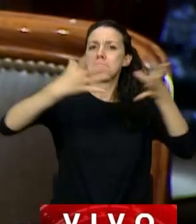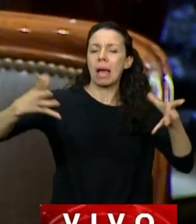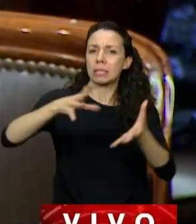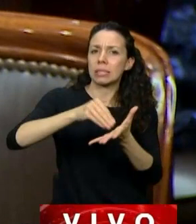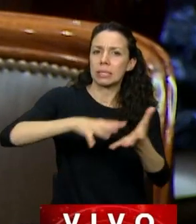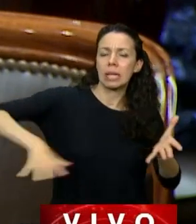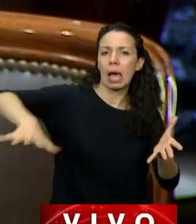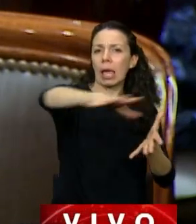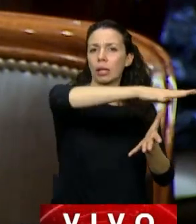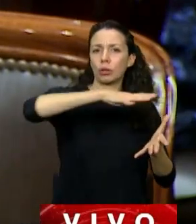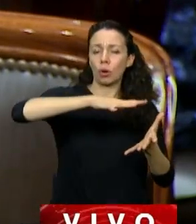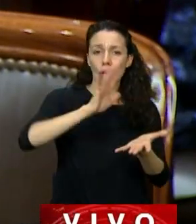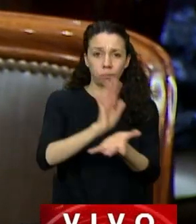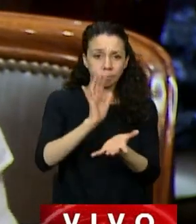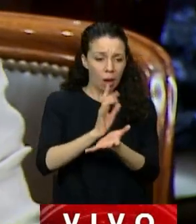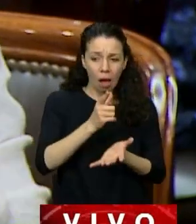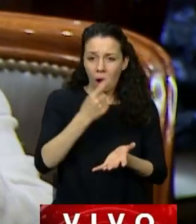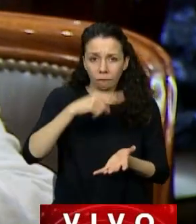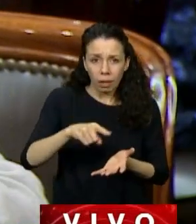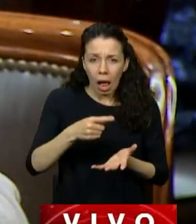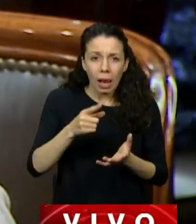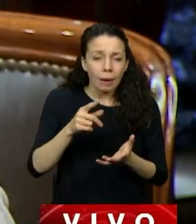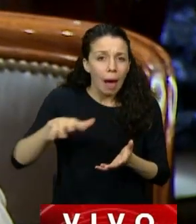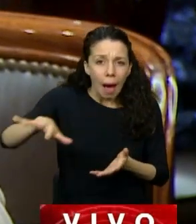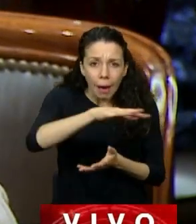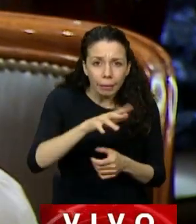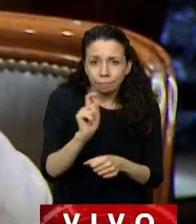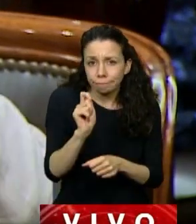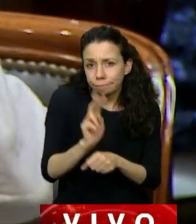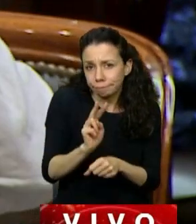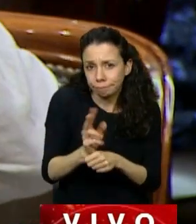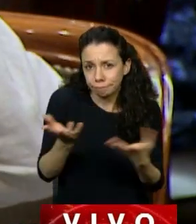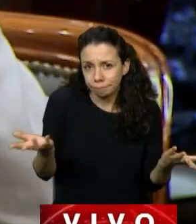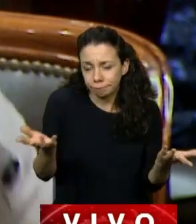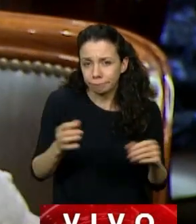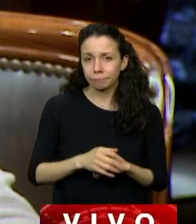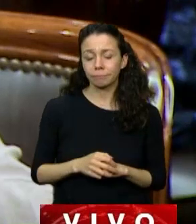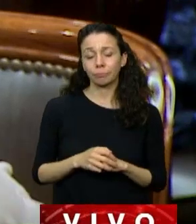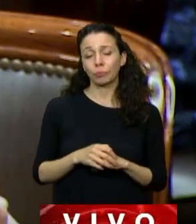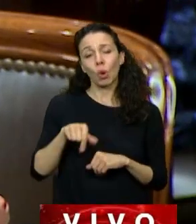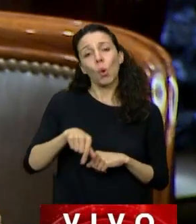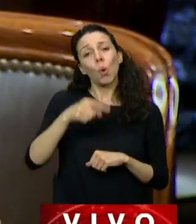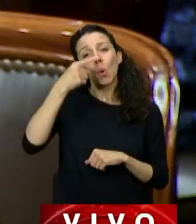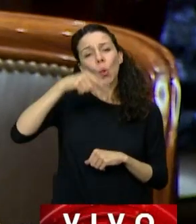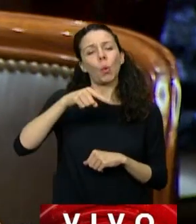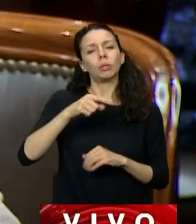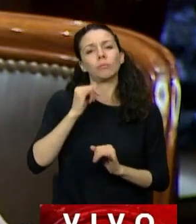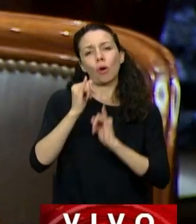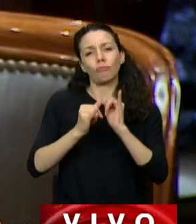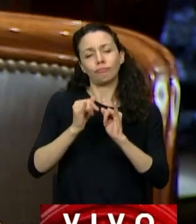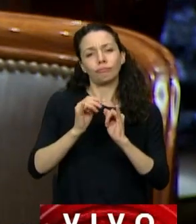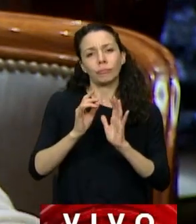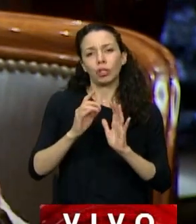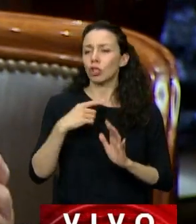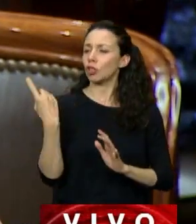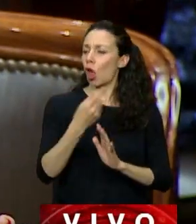estas áreas en áreas de papel. Por último, con esto voy a cerrar, señor presidente. Se habló acá, efectivamente todos somos